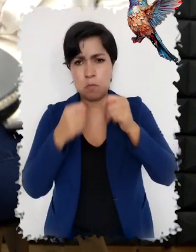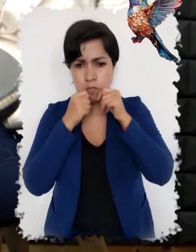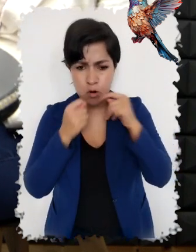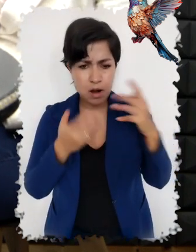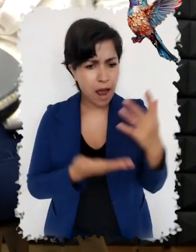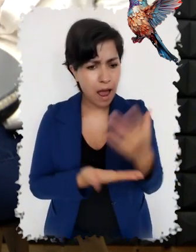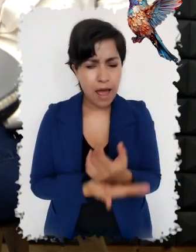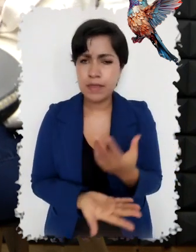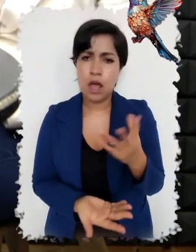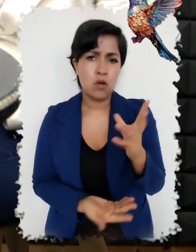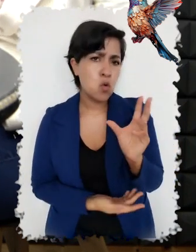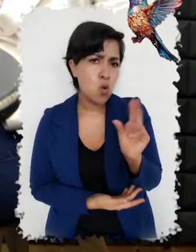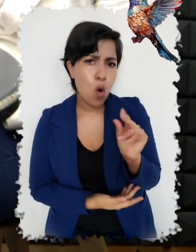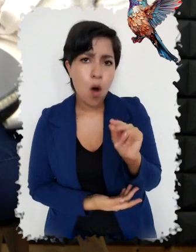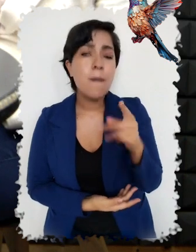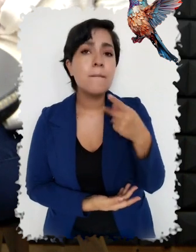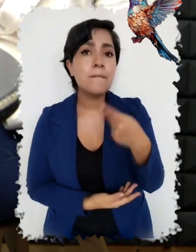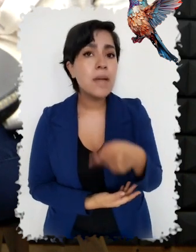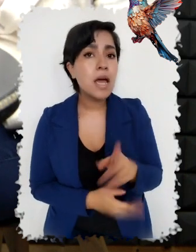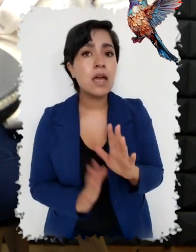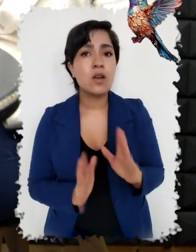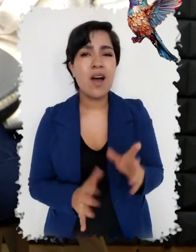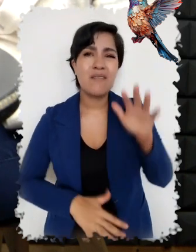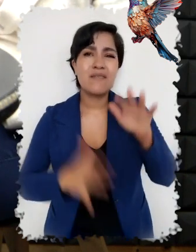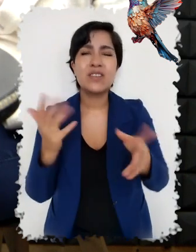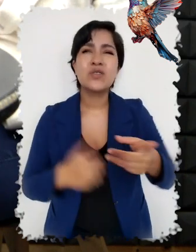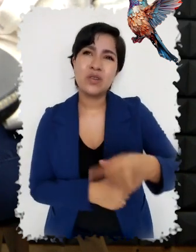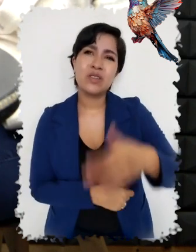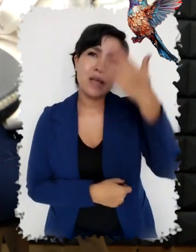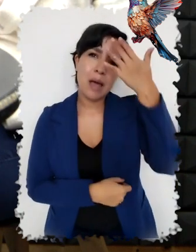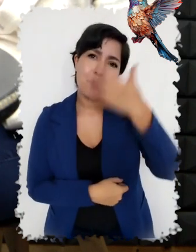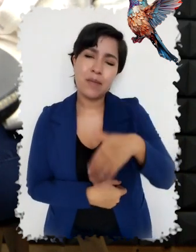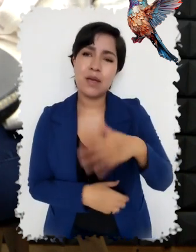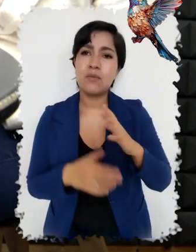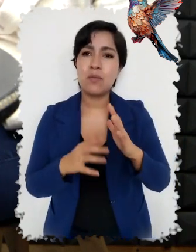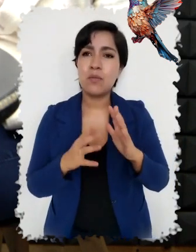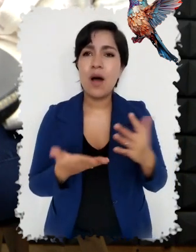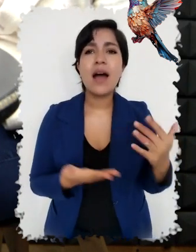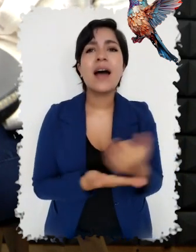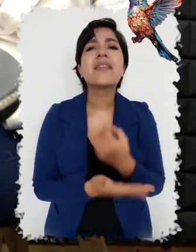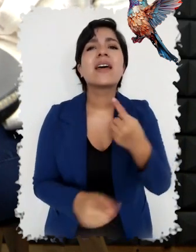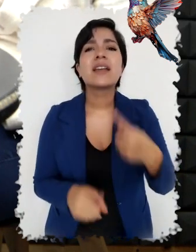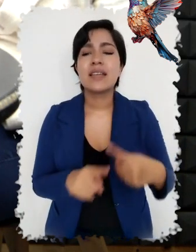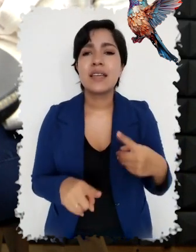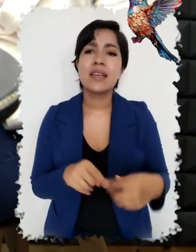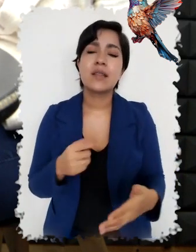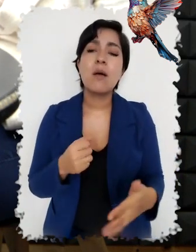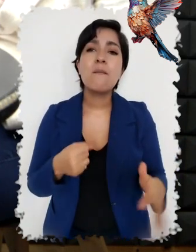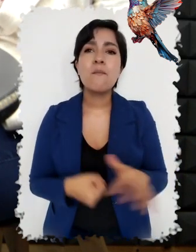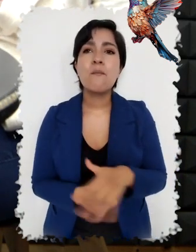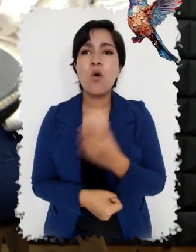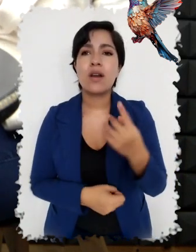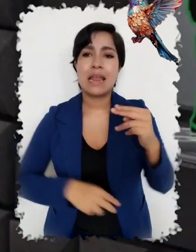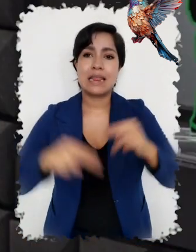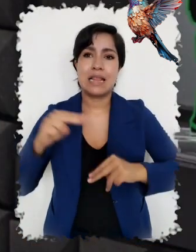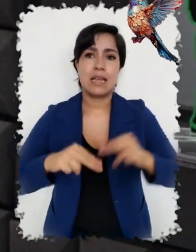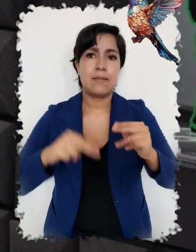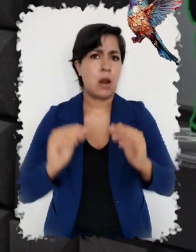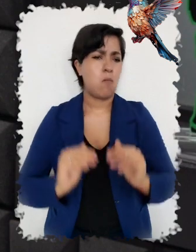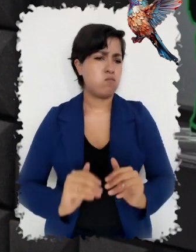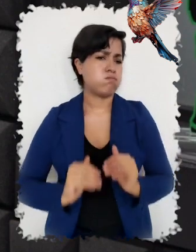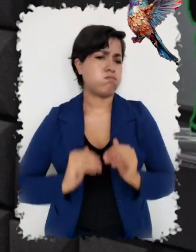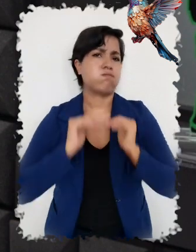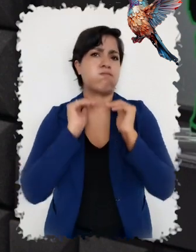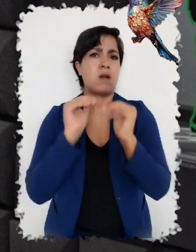ganen entonces Muchas veces pues ya sabemos Quién va a ganar la porque ya trae un nivel muy alto y Entonces